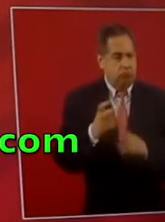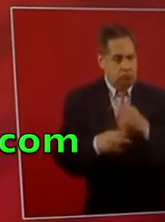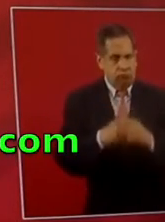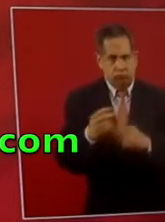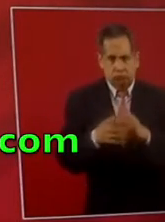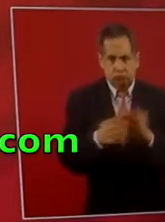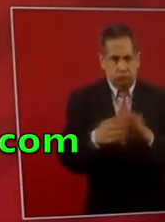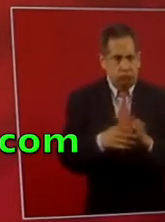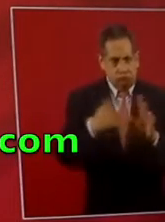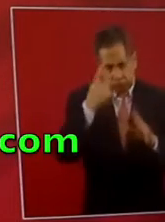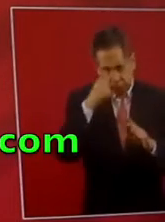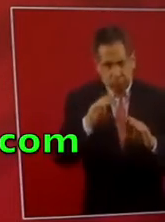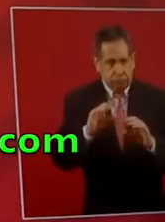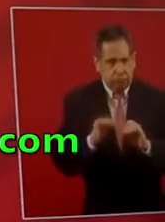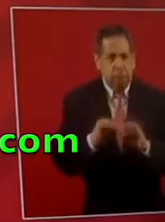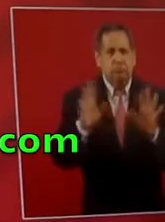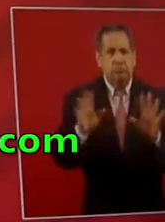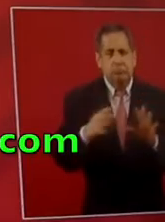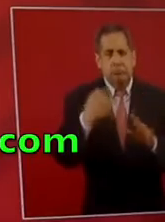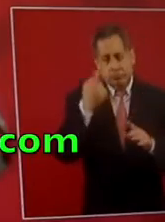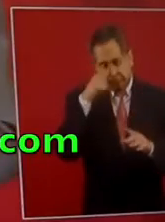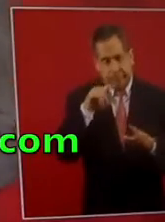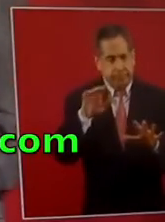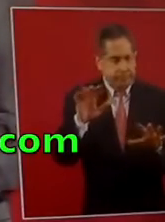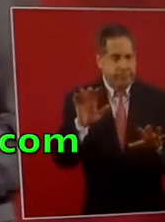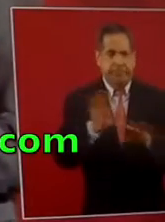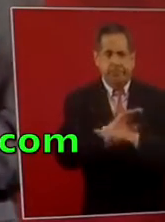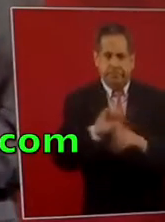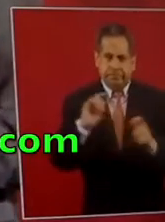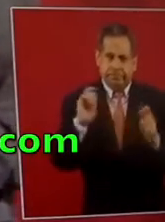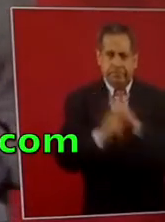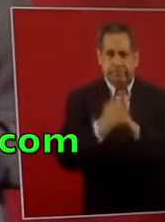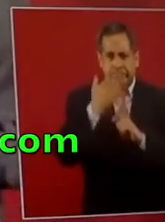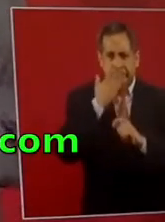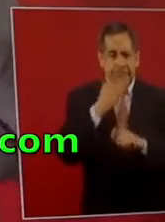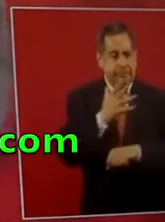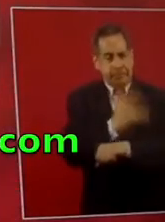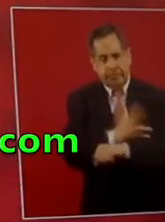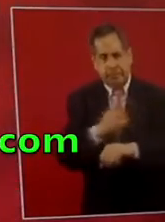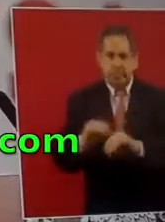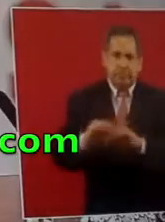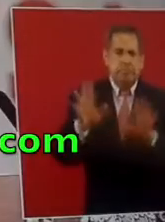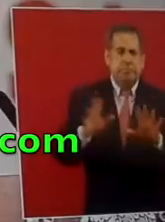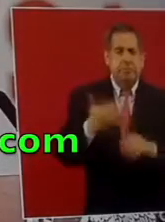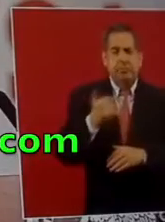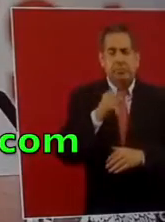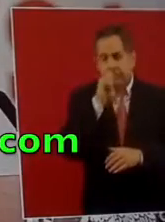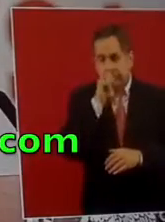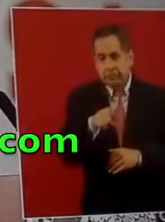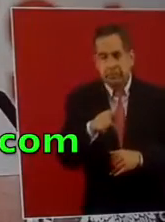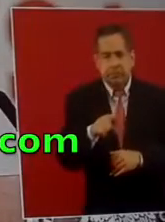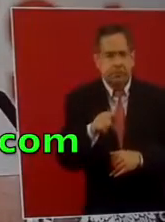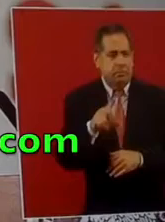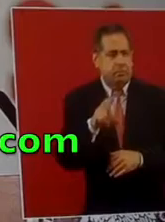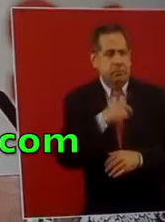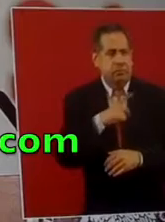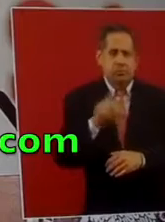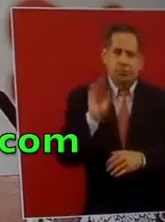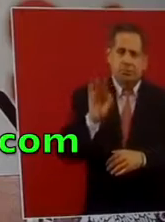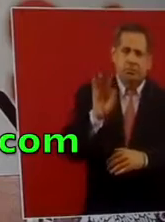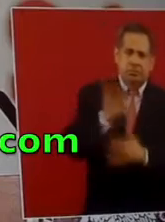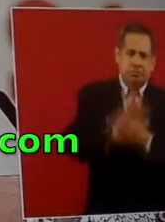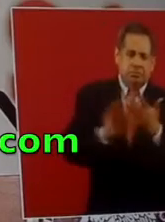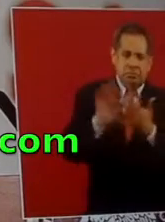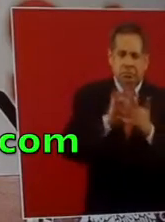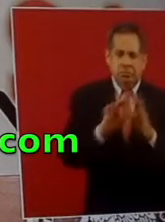momento, tener la asistencia del gobernador estatal, del coordinador zona sur, Costa Soconusco, y